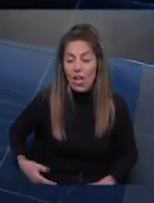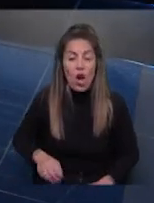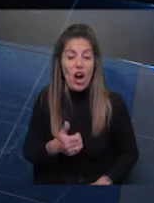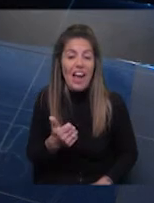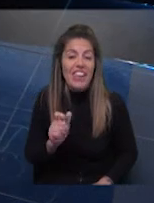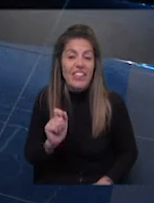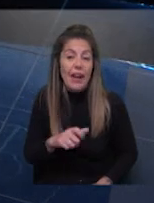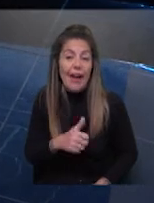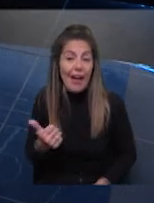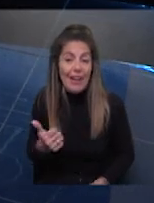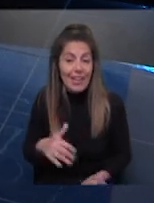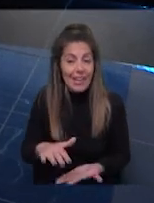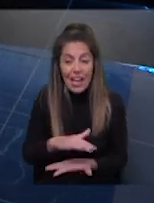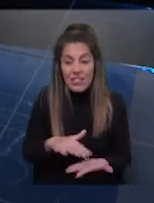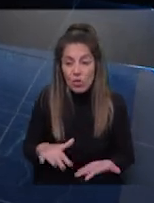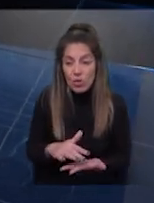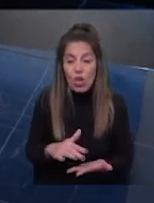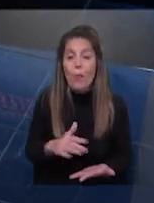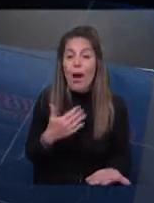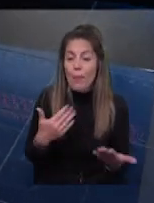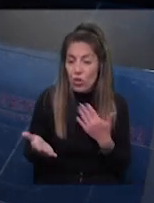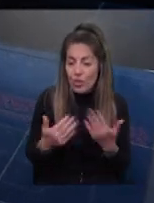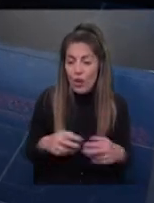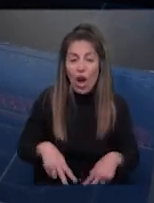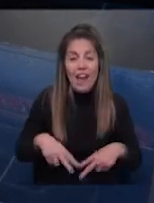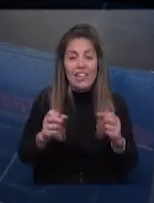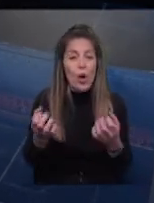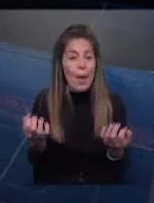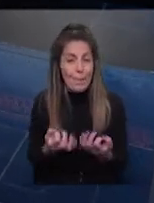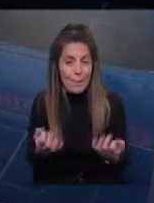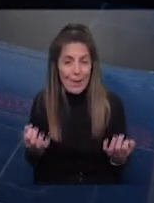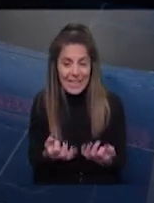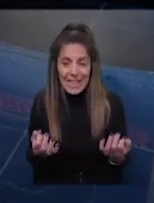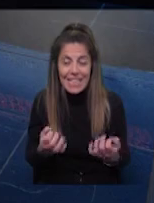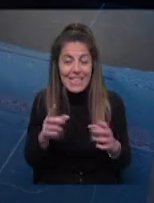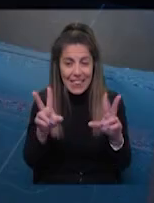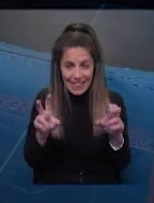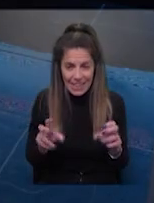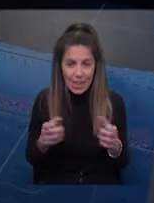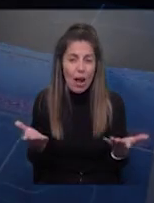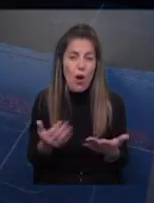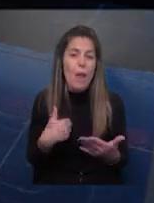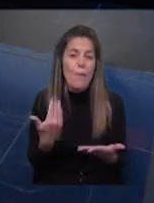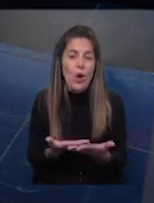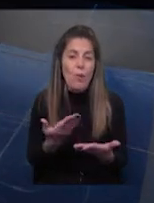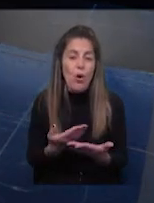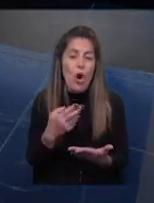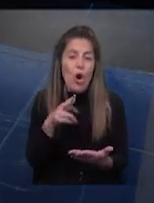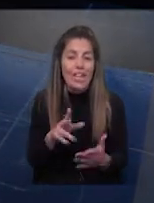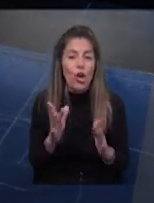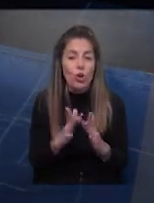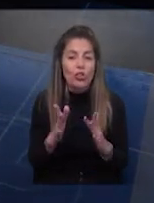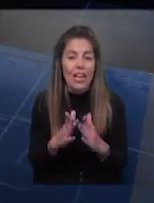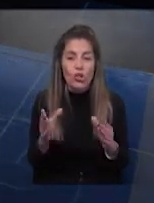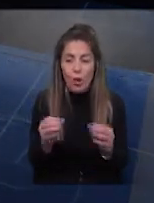gane esta situación. Ya vamos a estar hablando y analizando con un especialista de este tema. Pero ahora les propongo ir al móvil, ver qué está